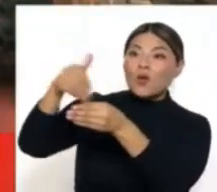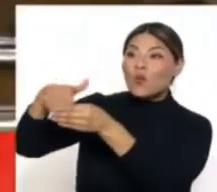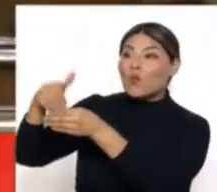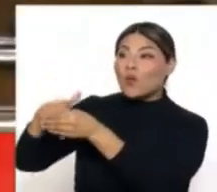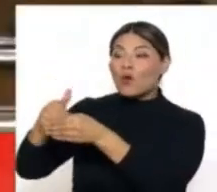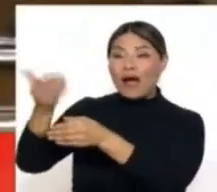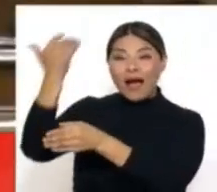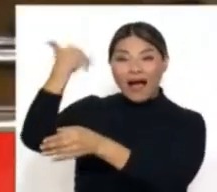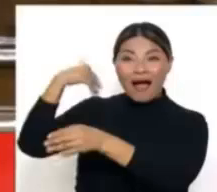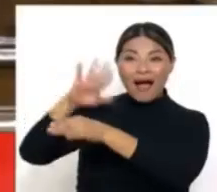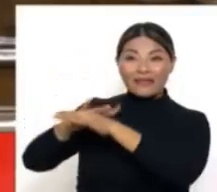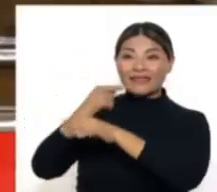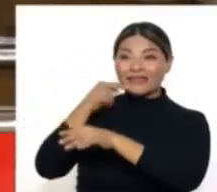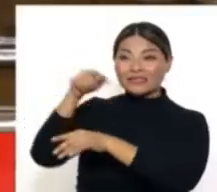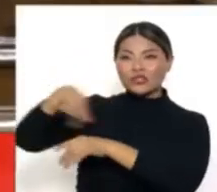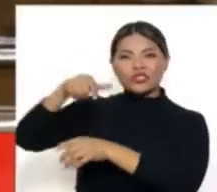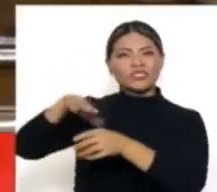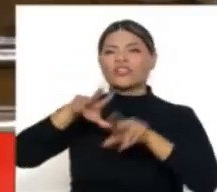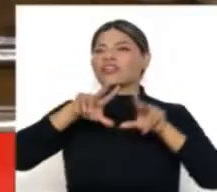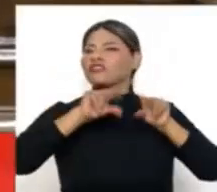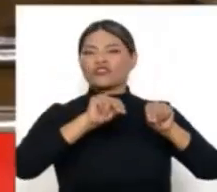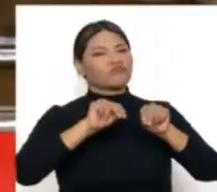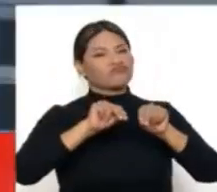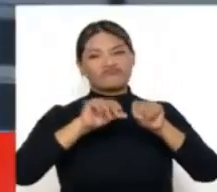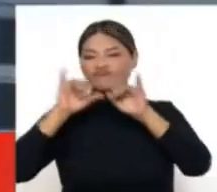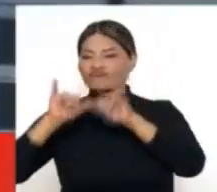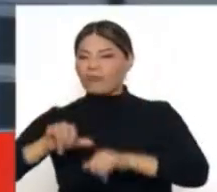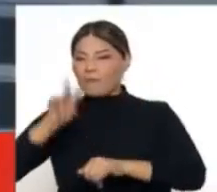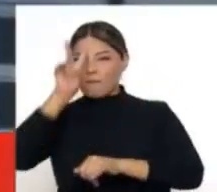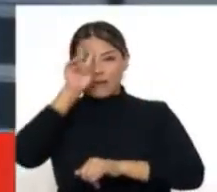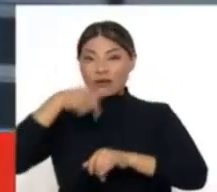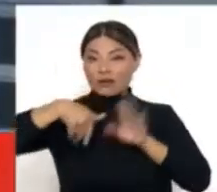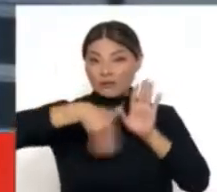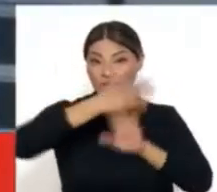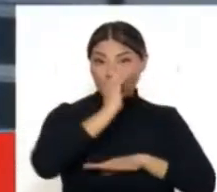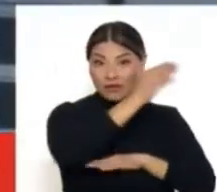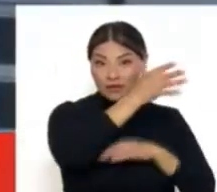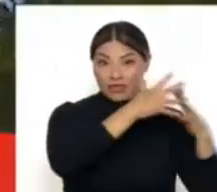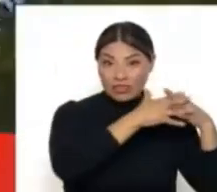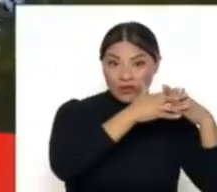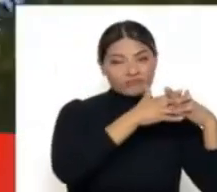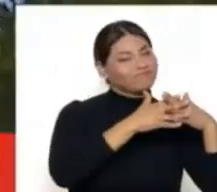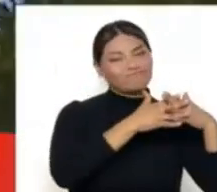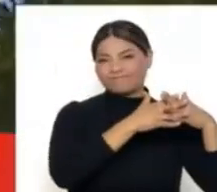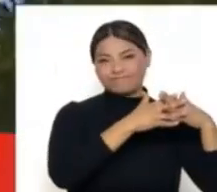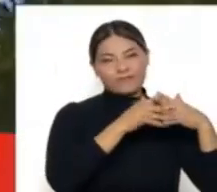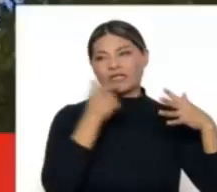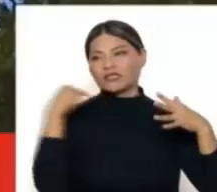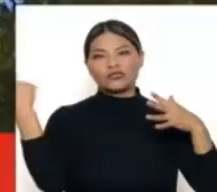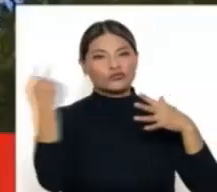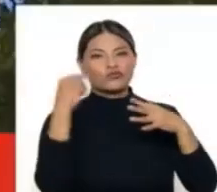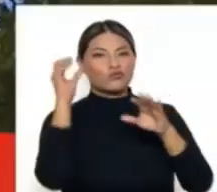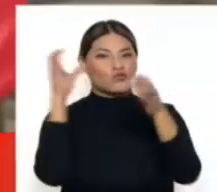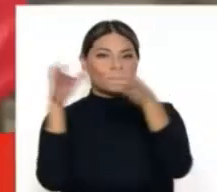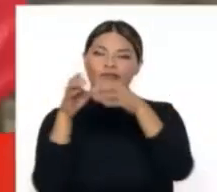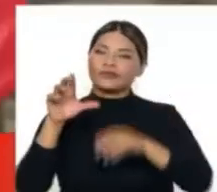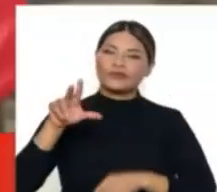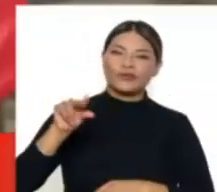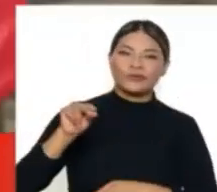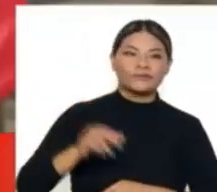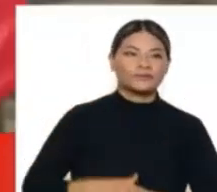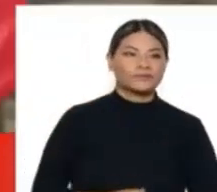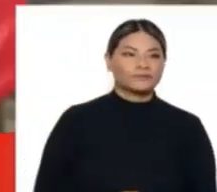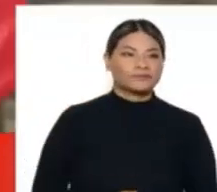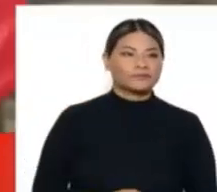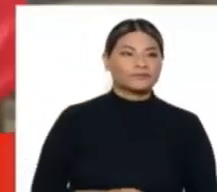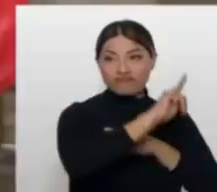del Congreso. Por ello le pidió al congresista Alex Paredes que retire su escrito para reconsiderar su viaje